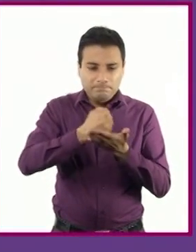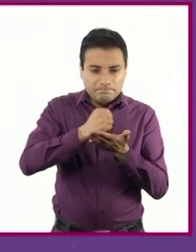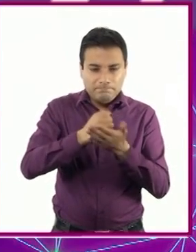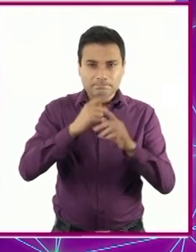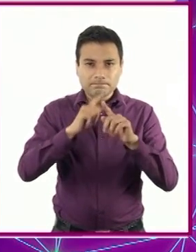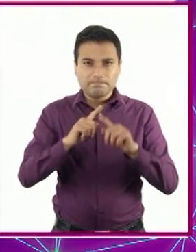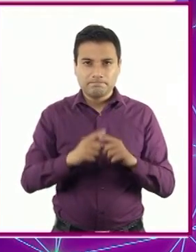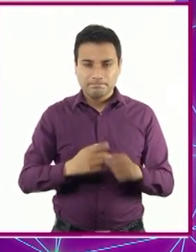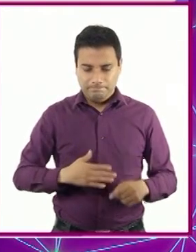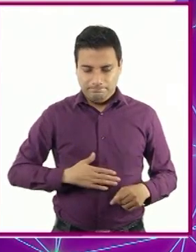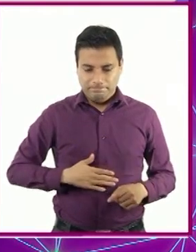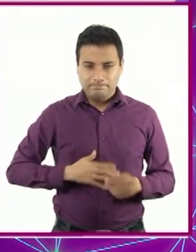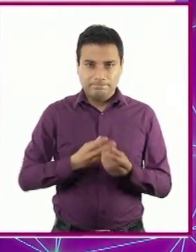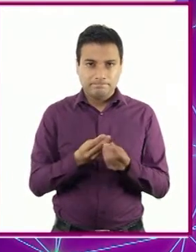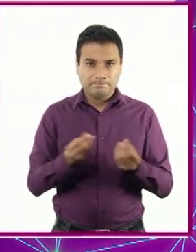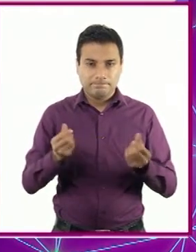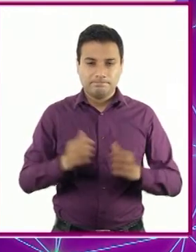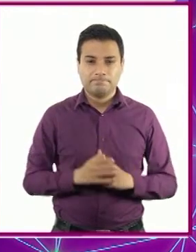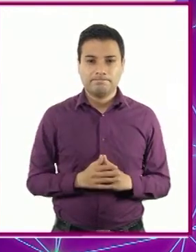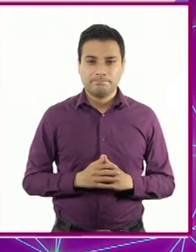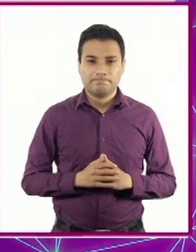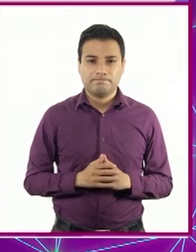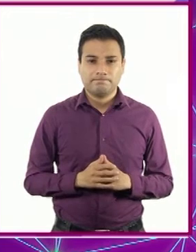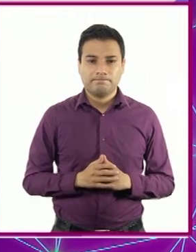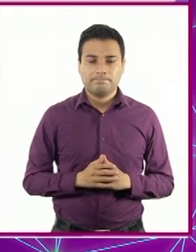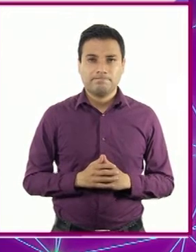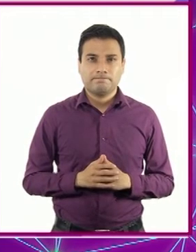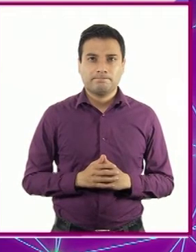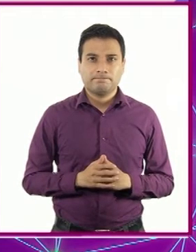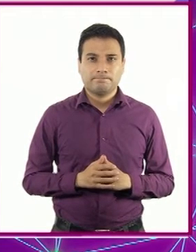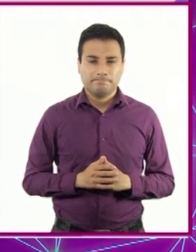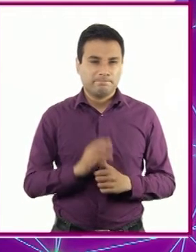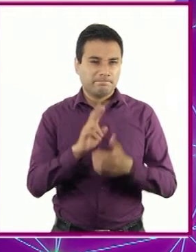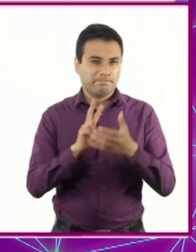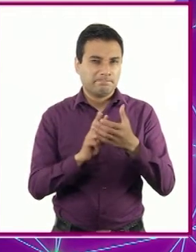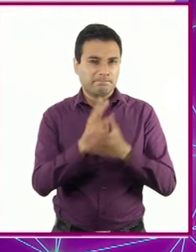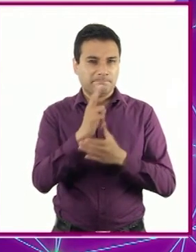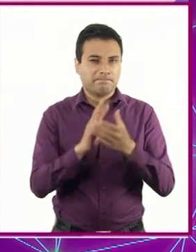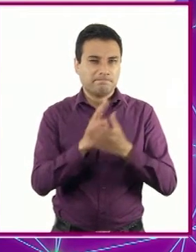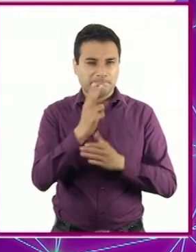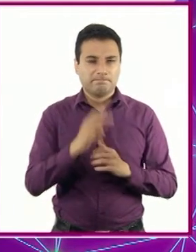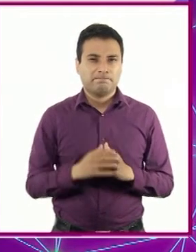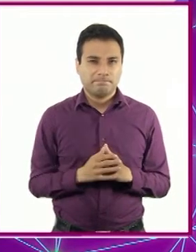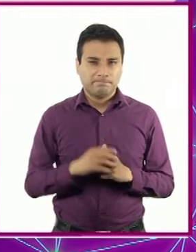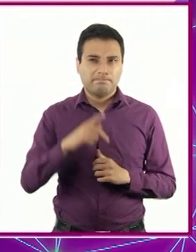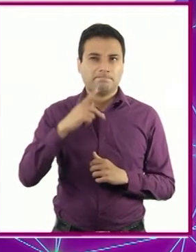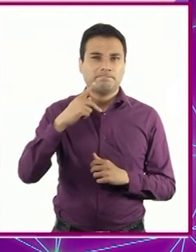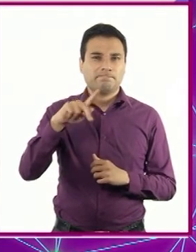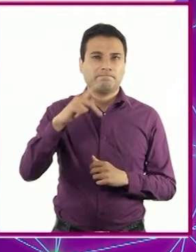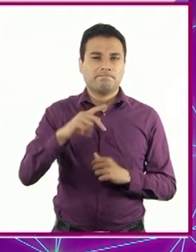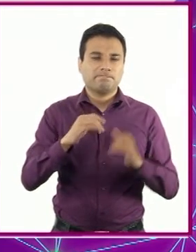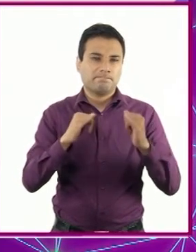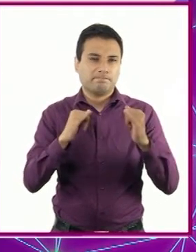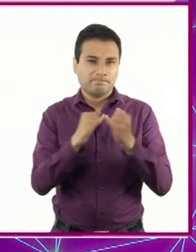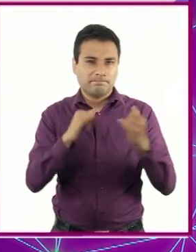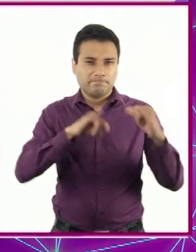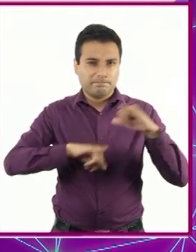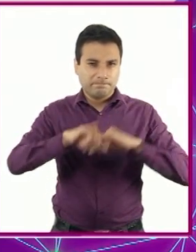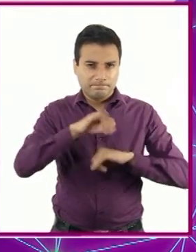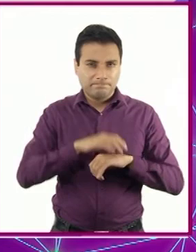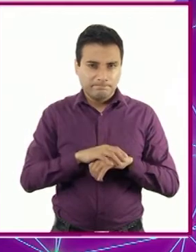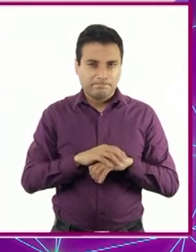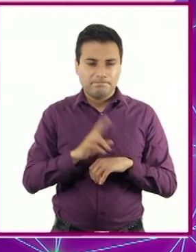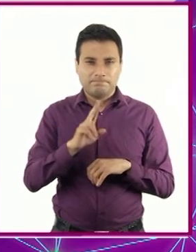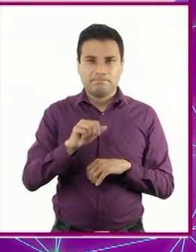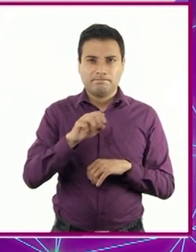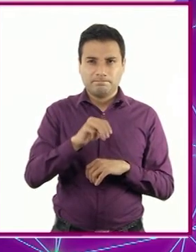gastrointestinales. Se apoyaron en parte de los estudios con especies vegetales que se han hecho en el Instituto de Química y en la Facultad de